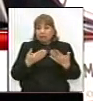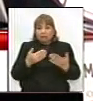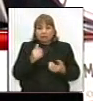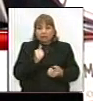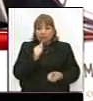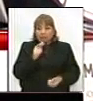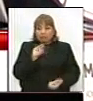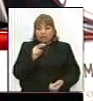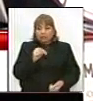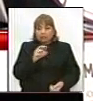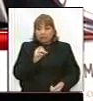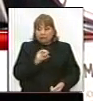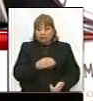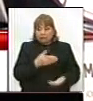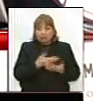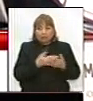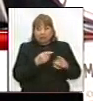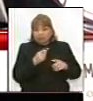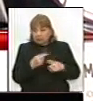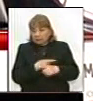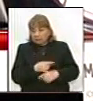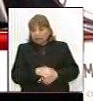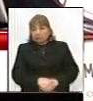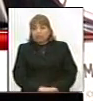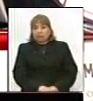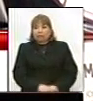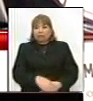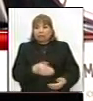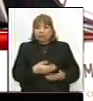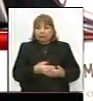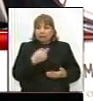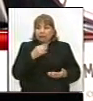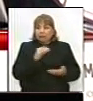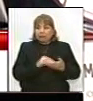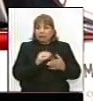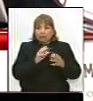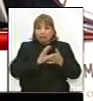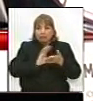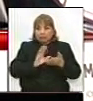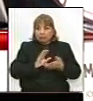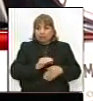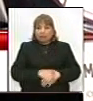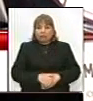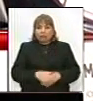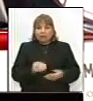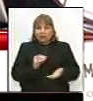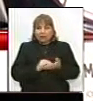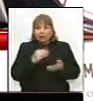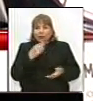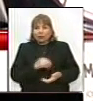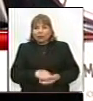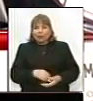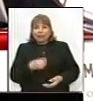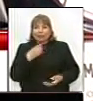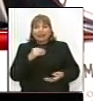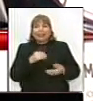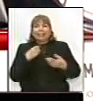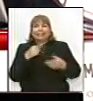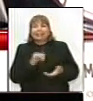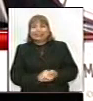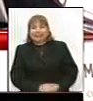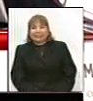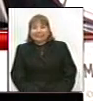Senado, en desmedro de la Cámara de Diputados, la exclusividad de presentar